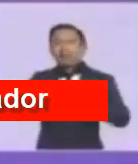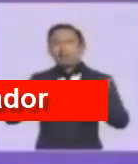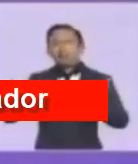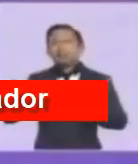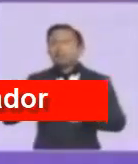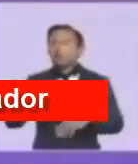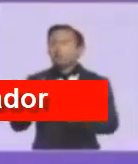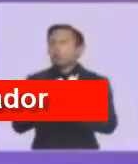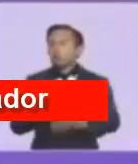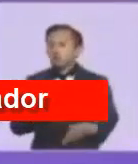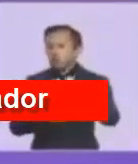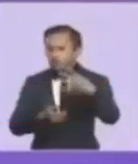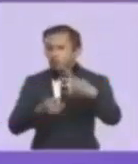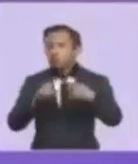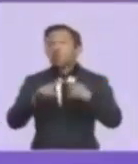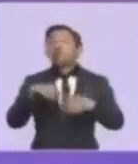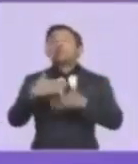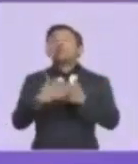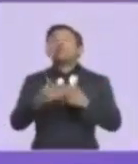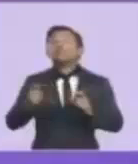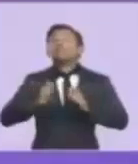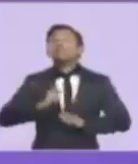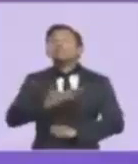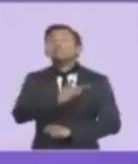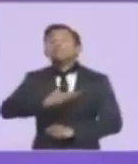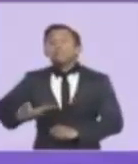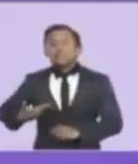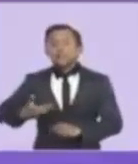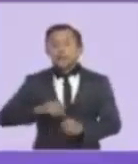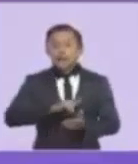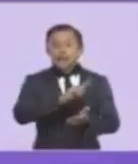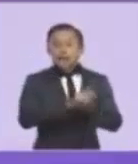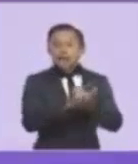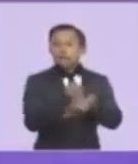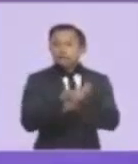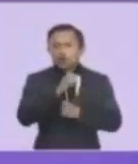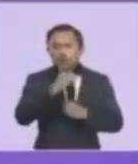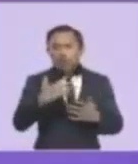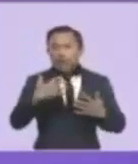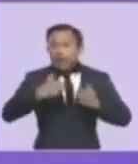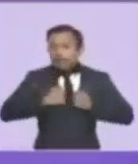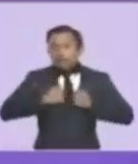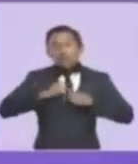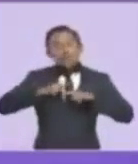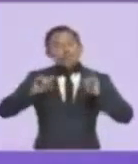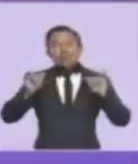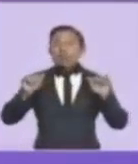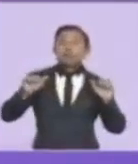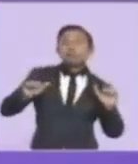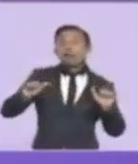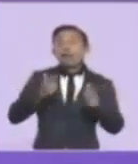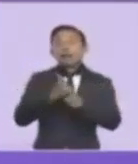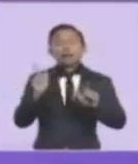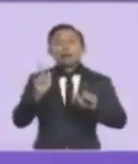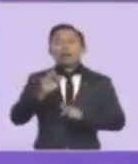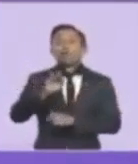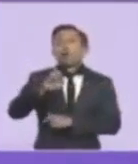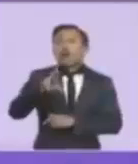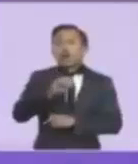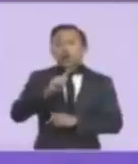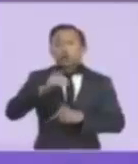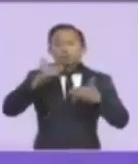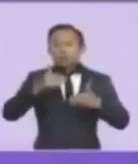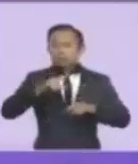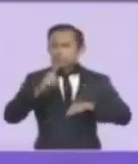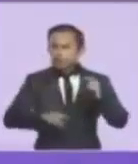profundos. Hacen sus análisis profundos, pues yo le agradezco que nos tome la llamada. Lo dijimos la primera vez que